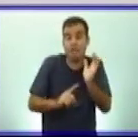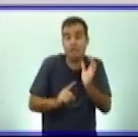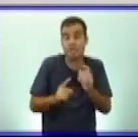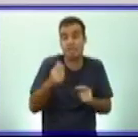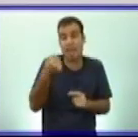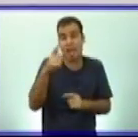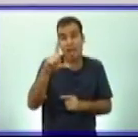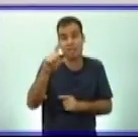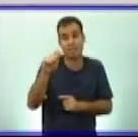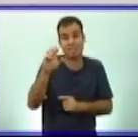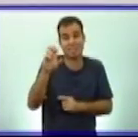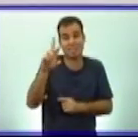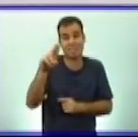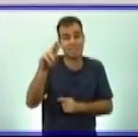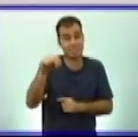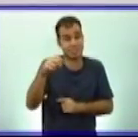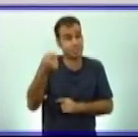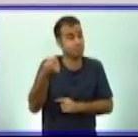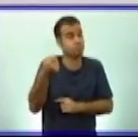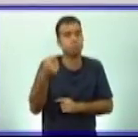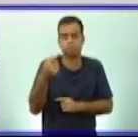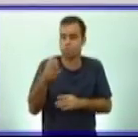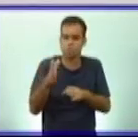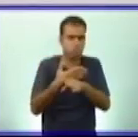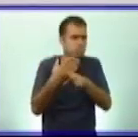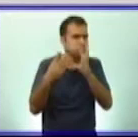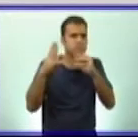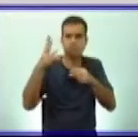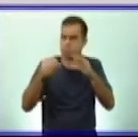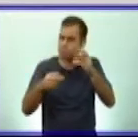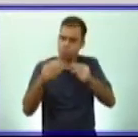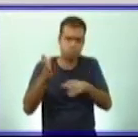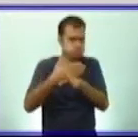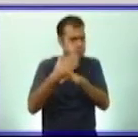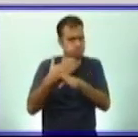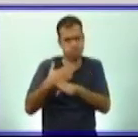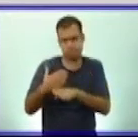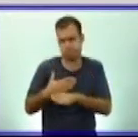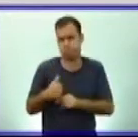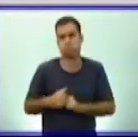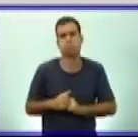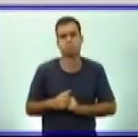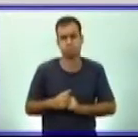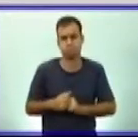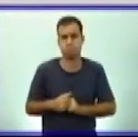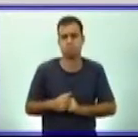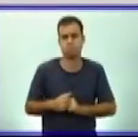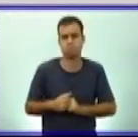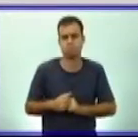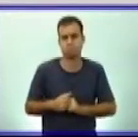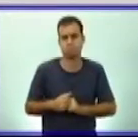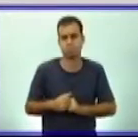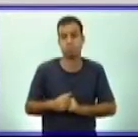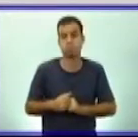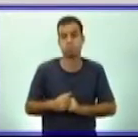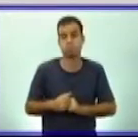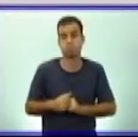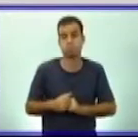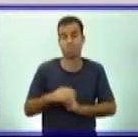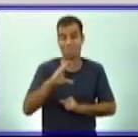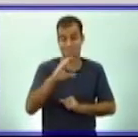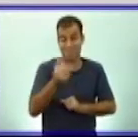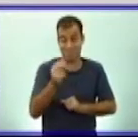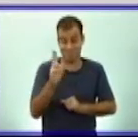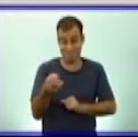varía periódicamente en valor y en sentido. En este caso, el capacitor tiene momentos de